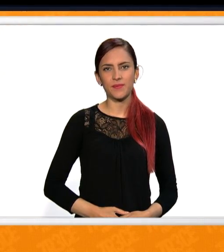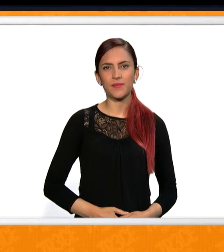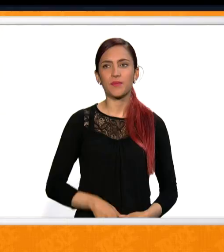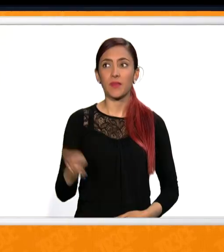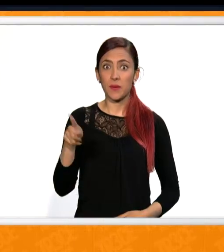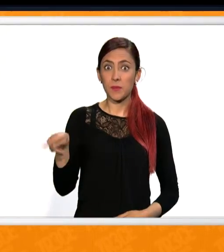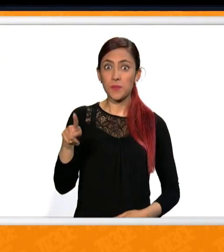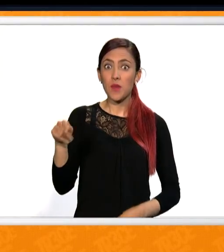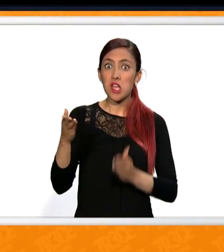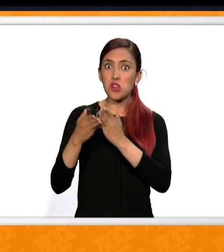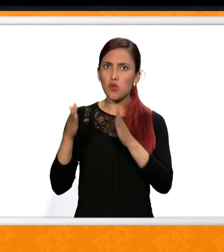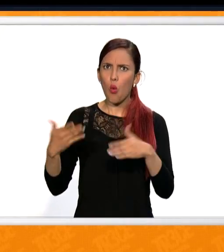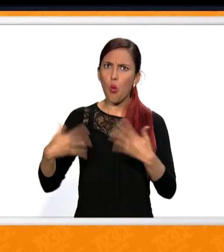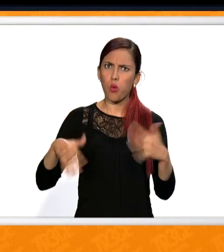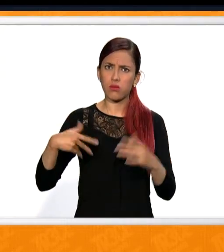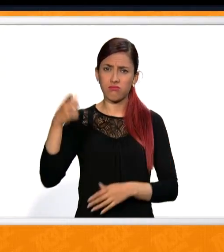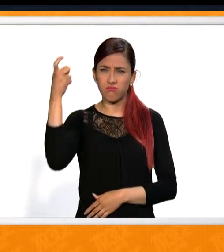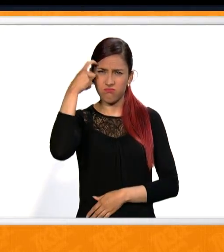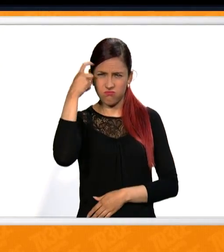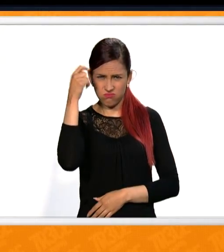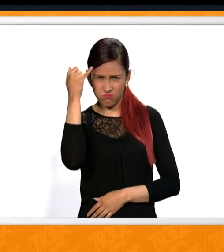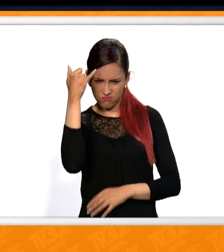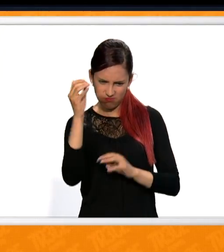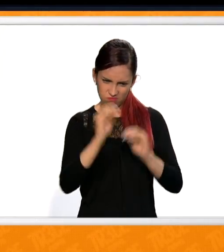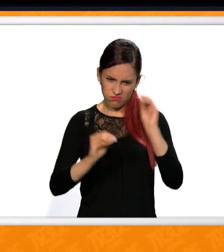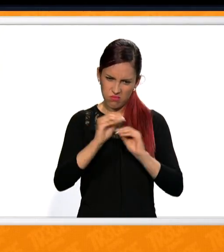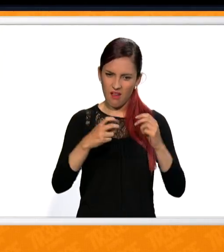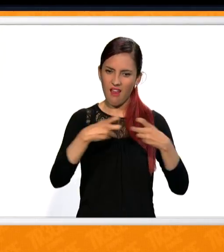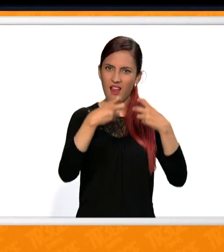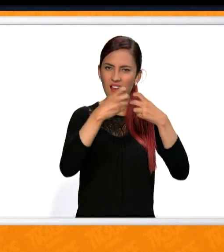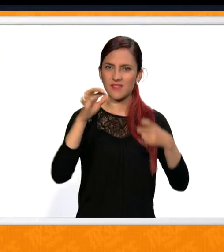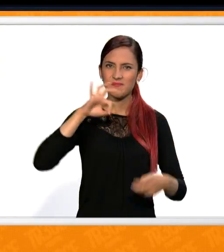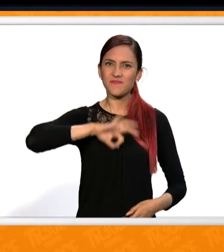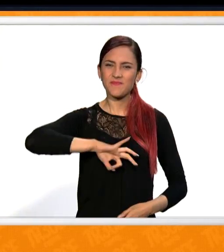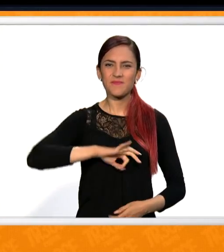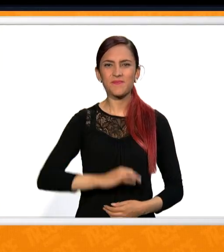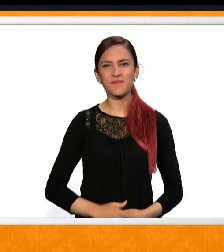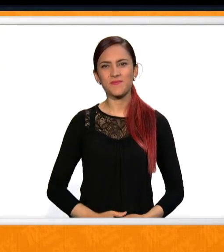Unos estudiantes bien pilos crearon una nueva forma de ahorrar energía.